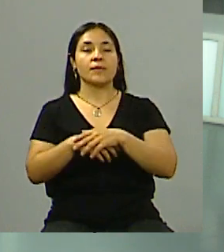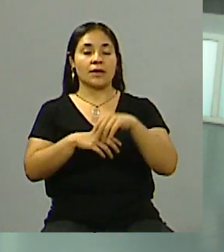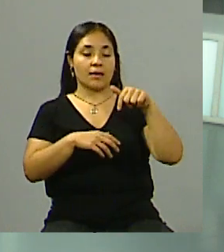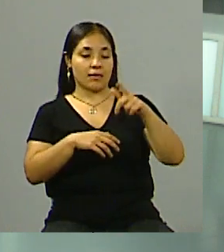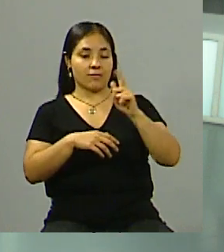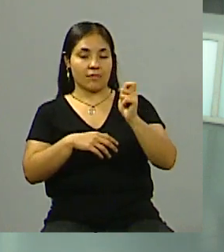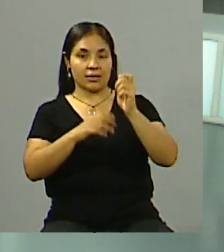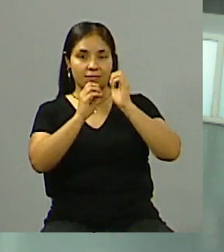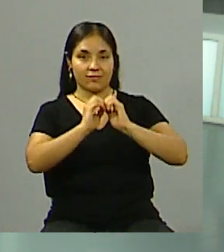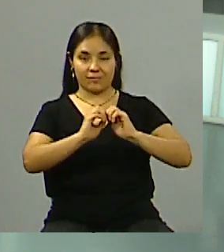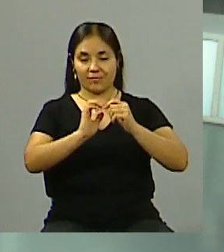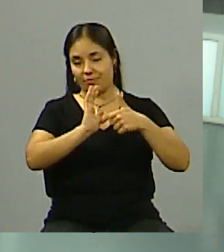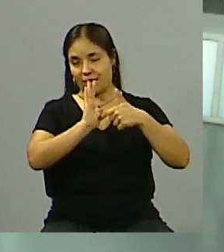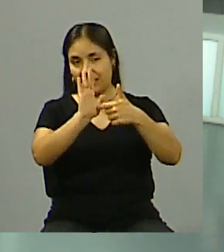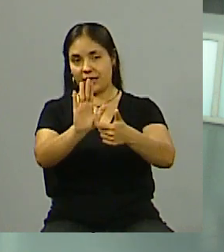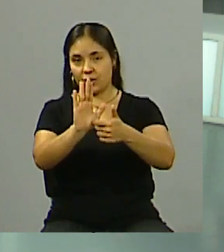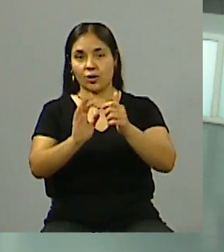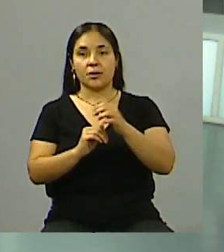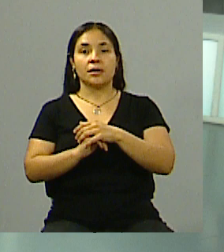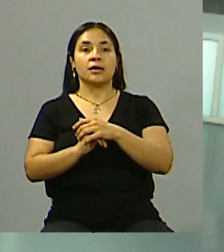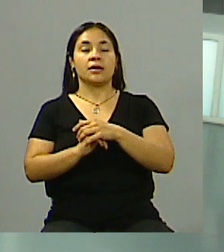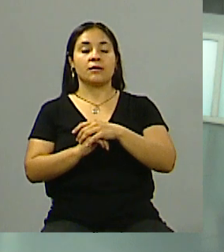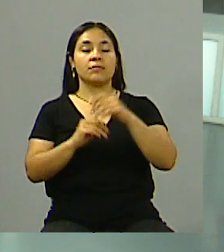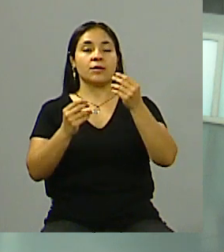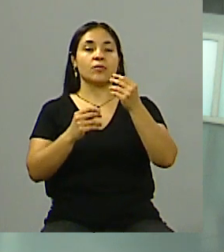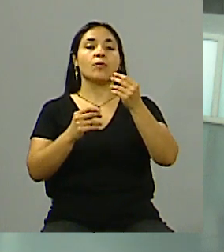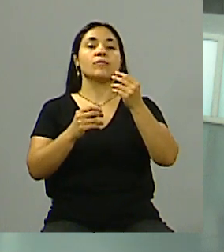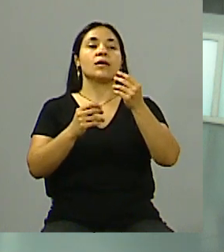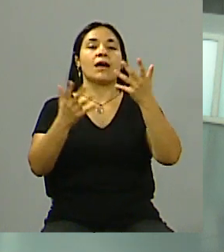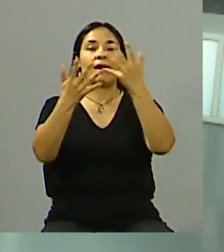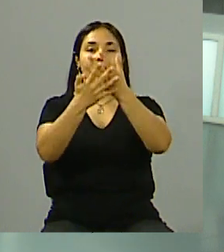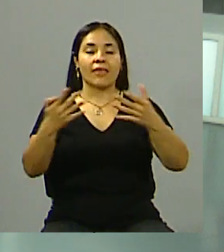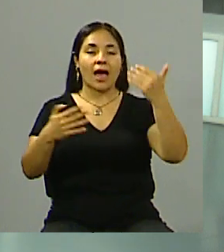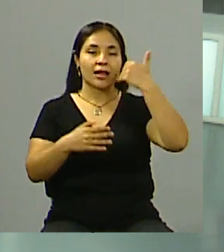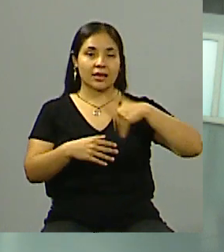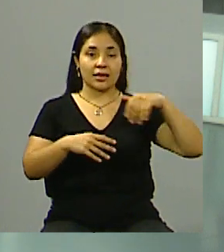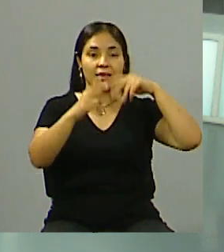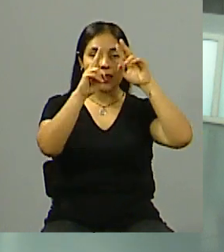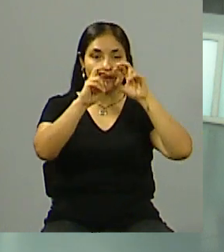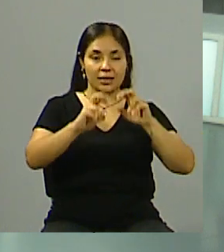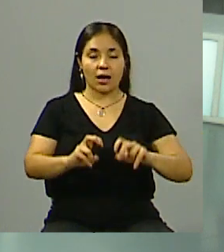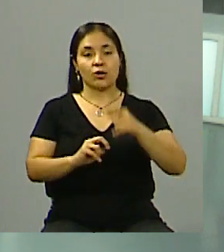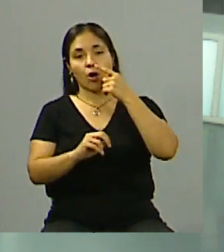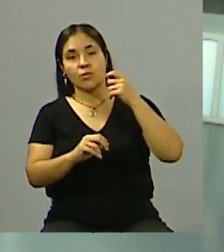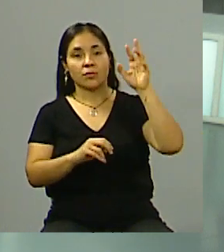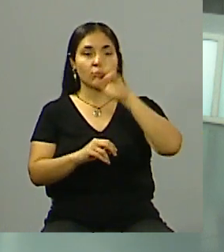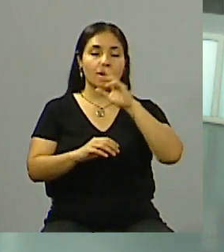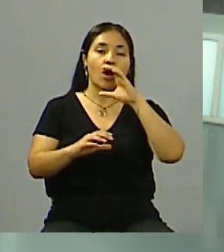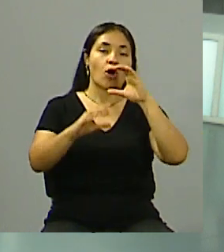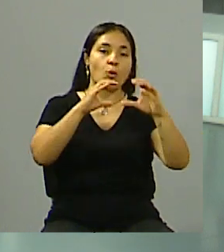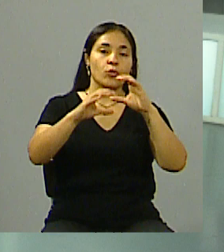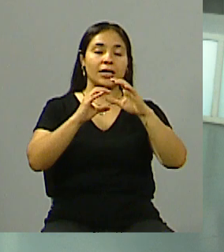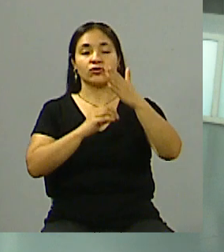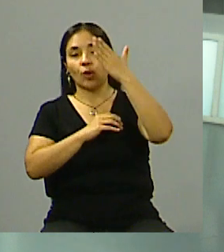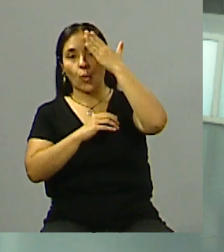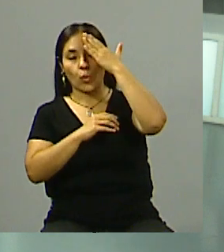mes, un informe que llevó a cabo la Red Argentina de Investigadores e Investigadoras en Comunicación y Cultura